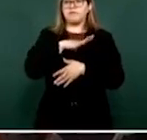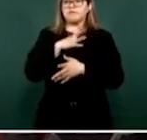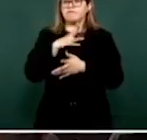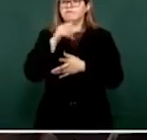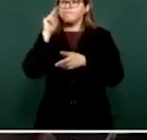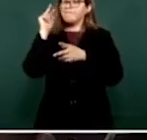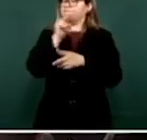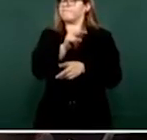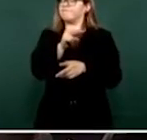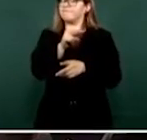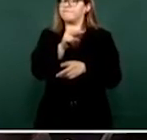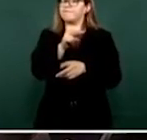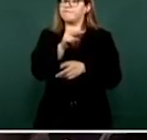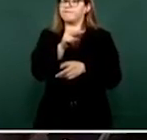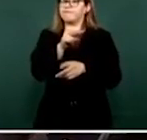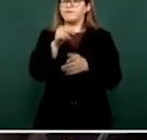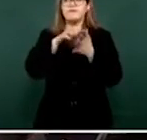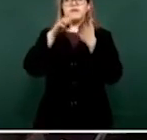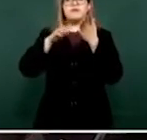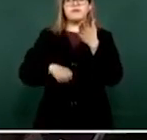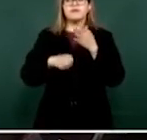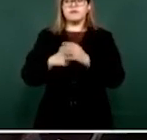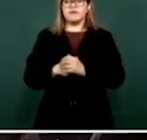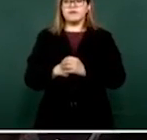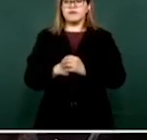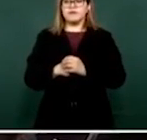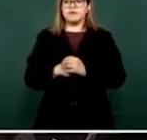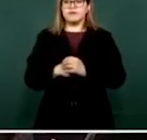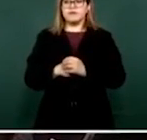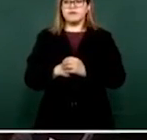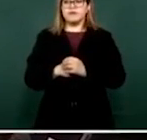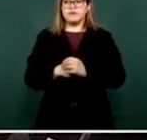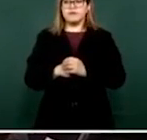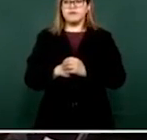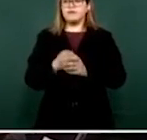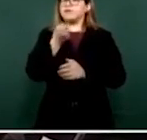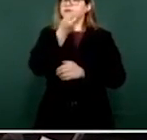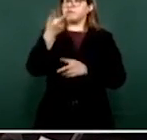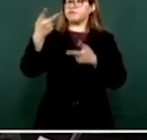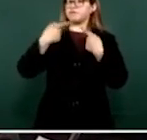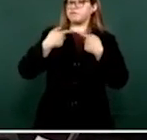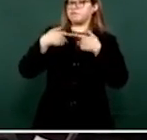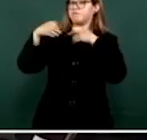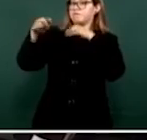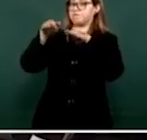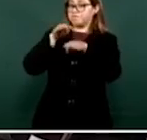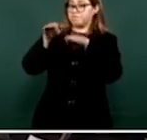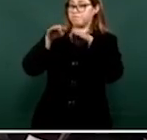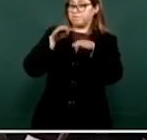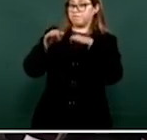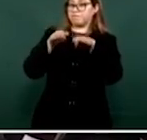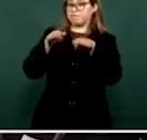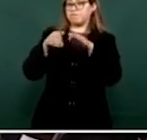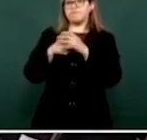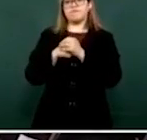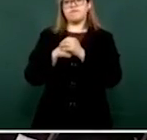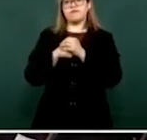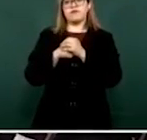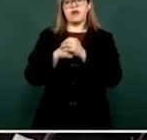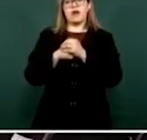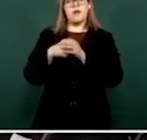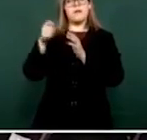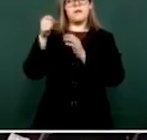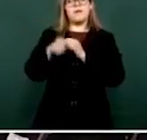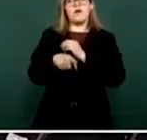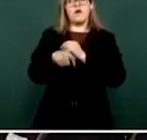observación sobre algún servidor, alguna servidora pública, no significa que